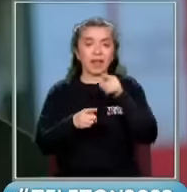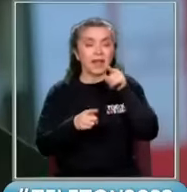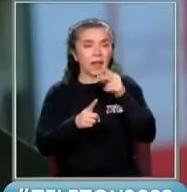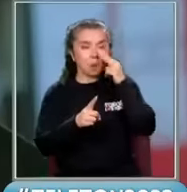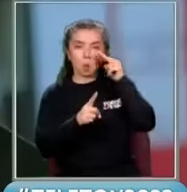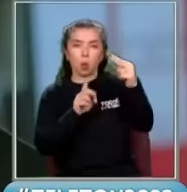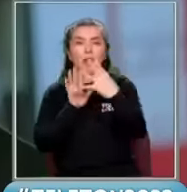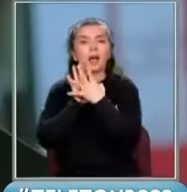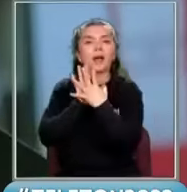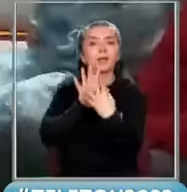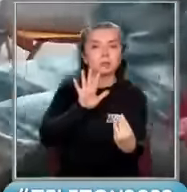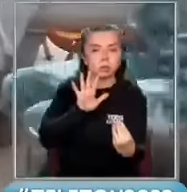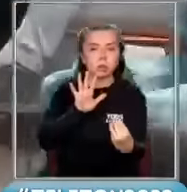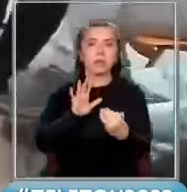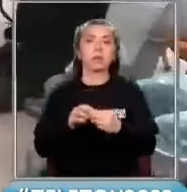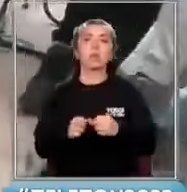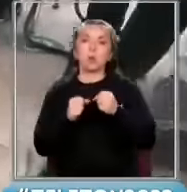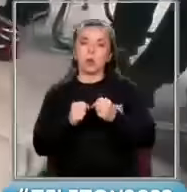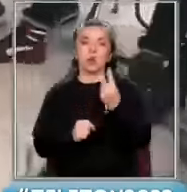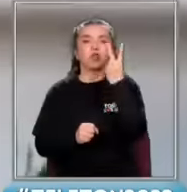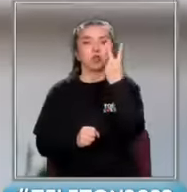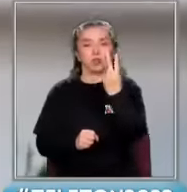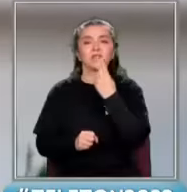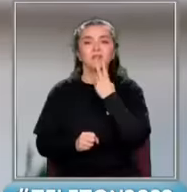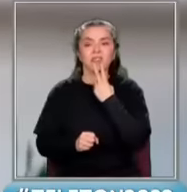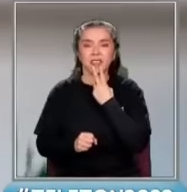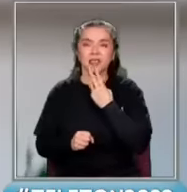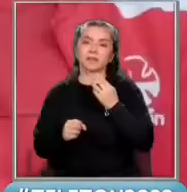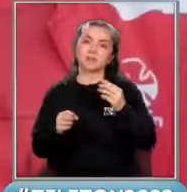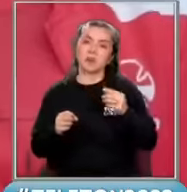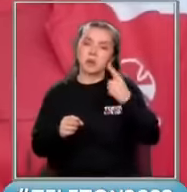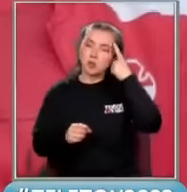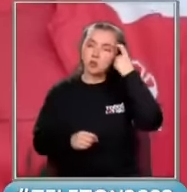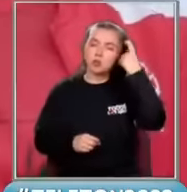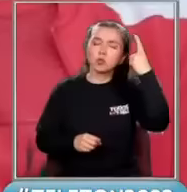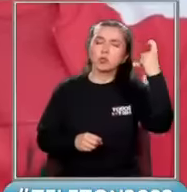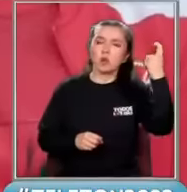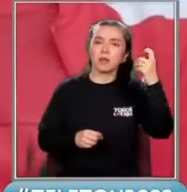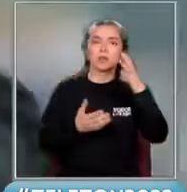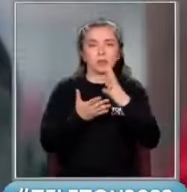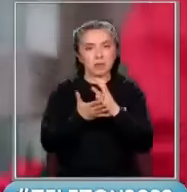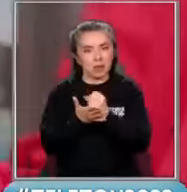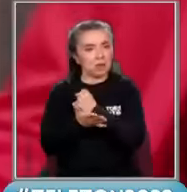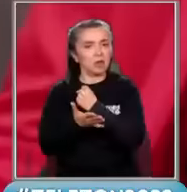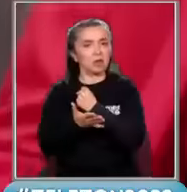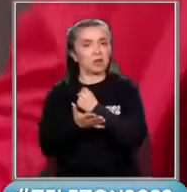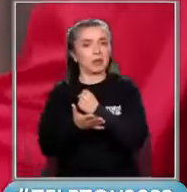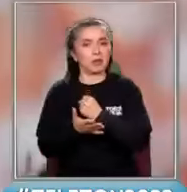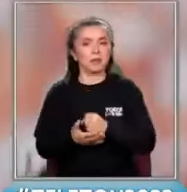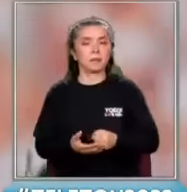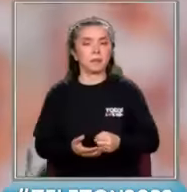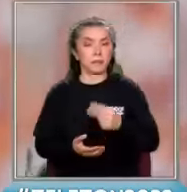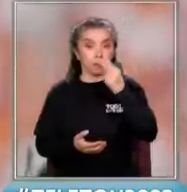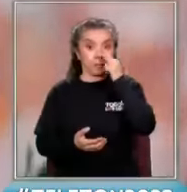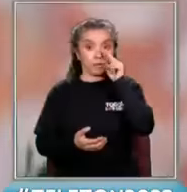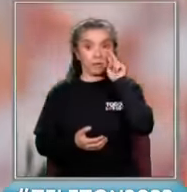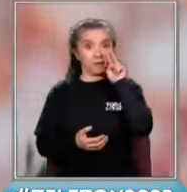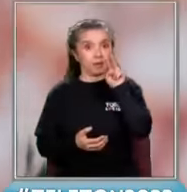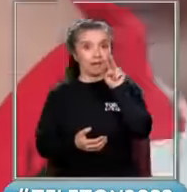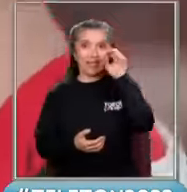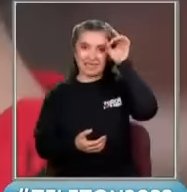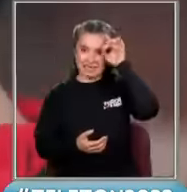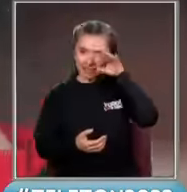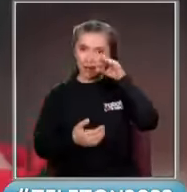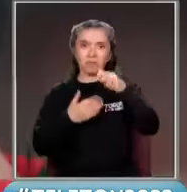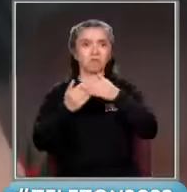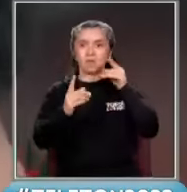pudo vivir las dos vidas para demostrar que los sueños se cumplen y que todo se puede lograr. Te miran y saben dónde pueden